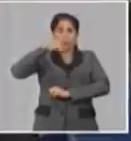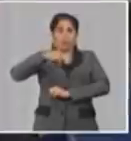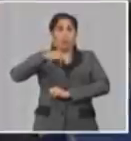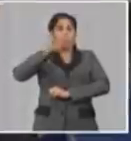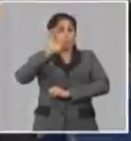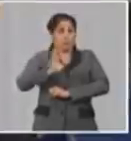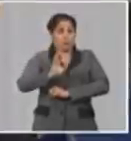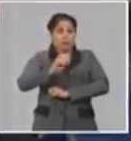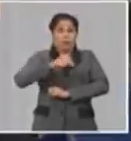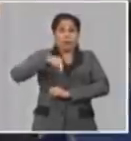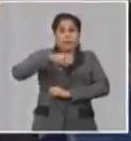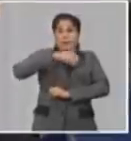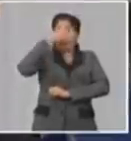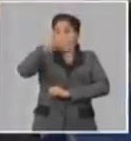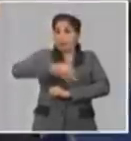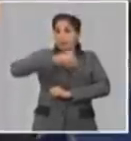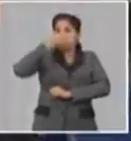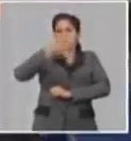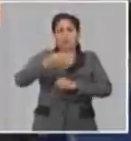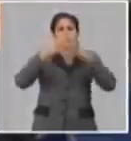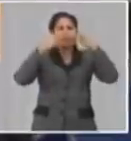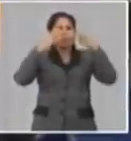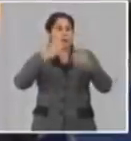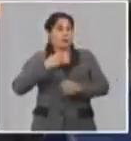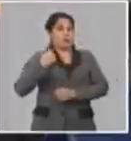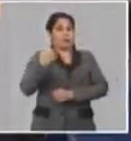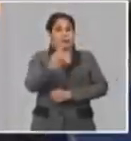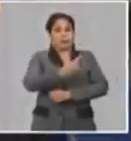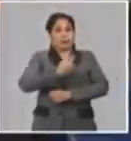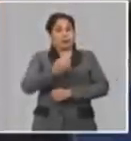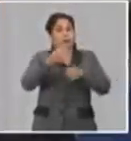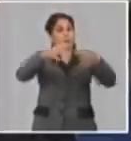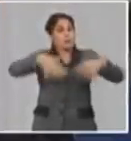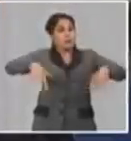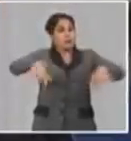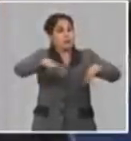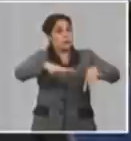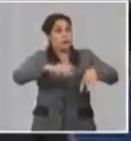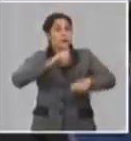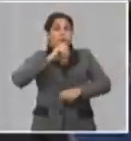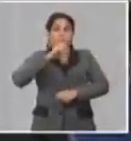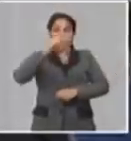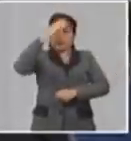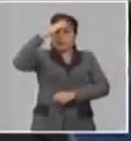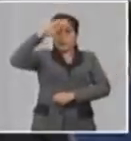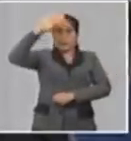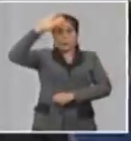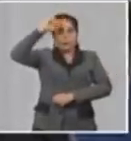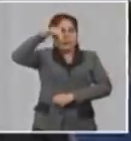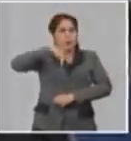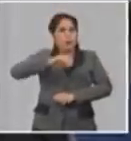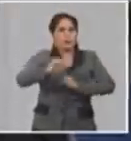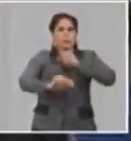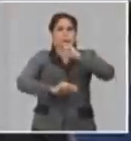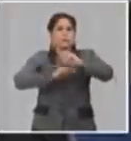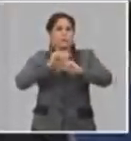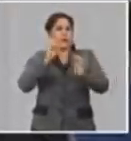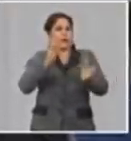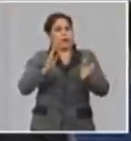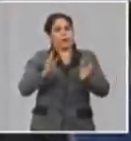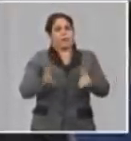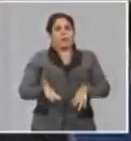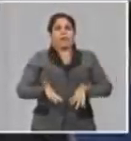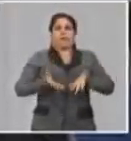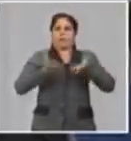Palabras que sin duda inspiran, palabras que nos sitúan en el contexto en el que Cuba pues entra ahora en la etapa de